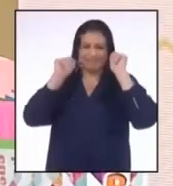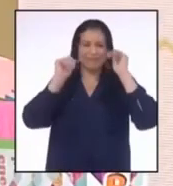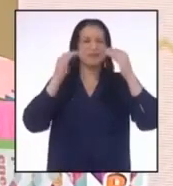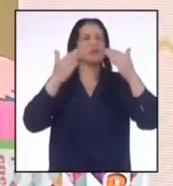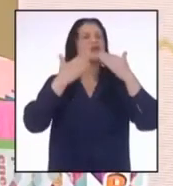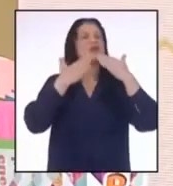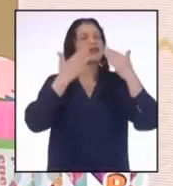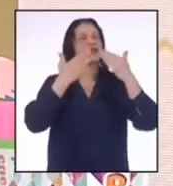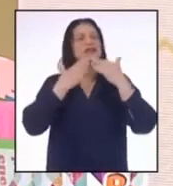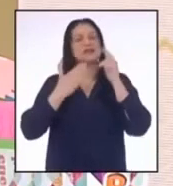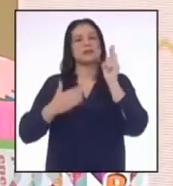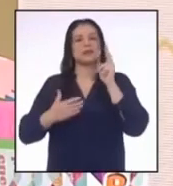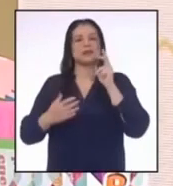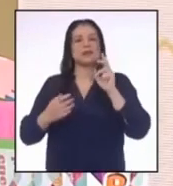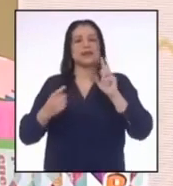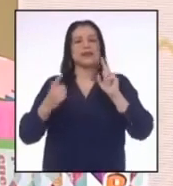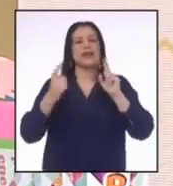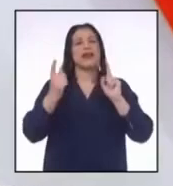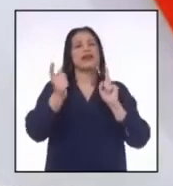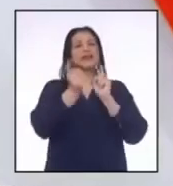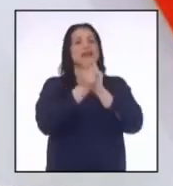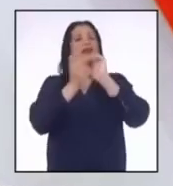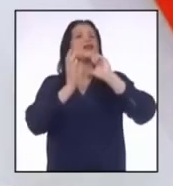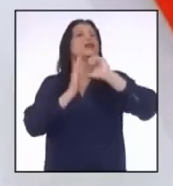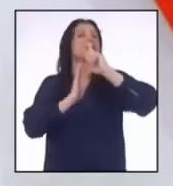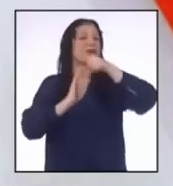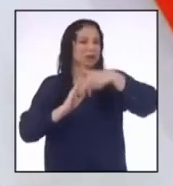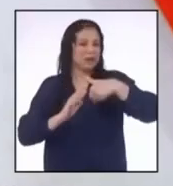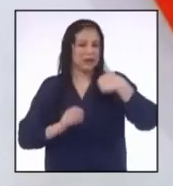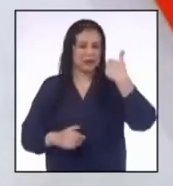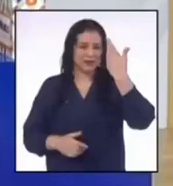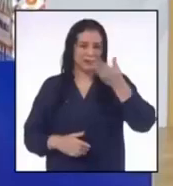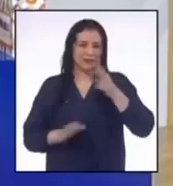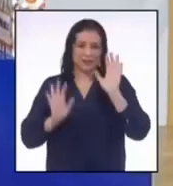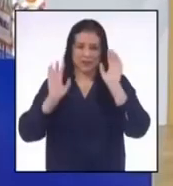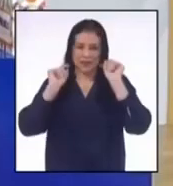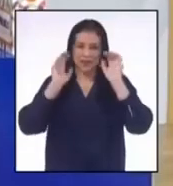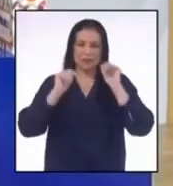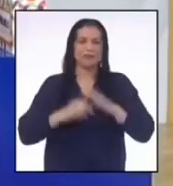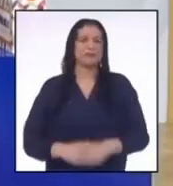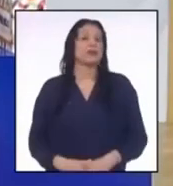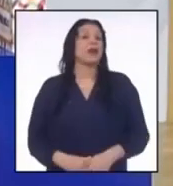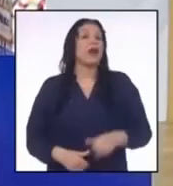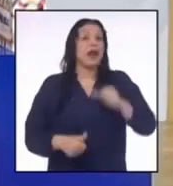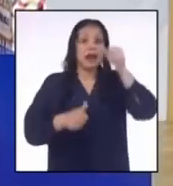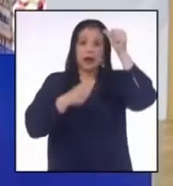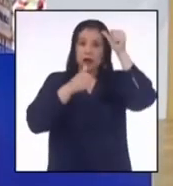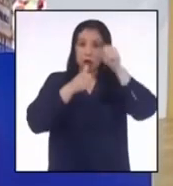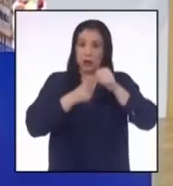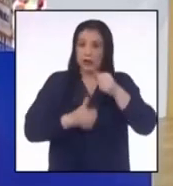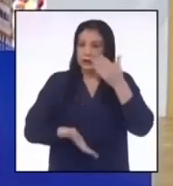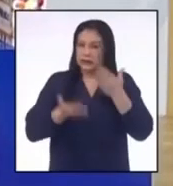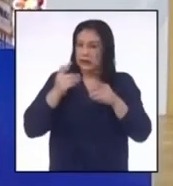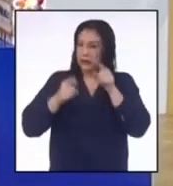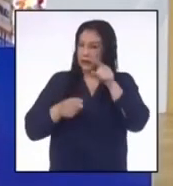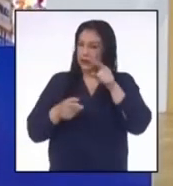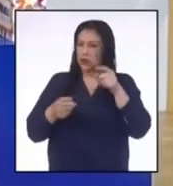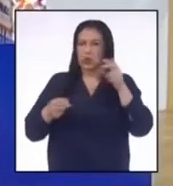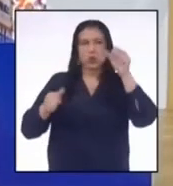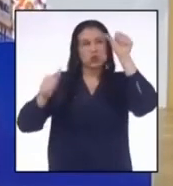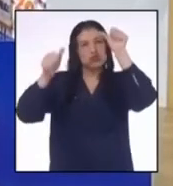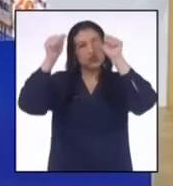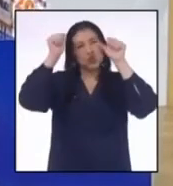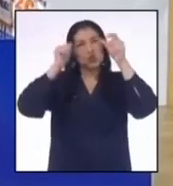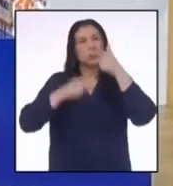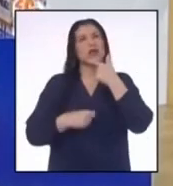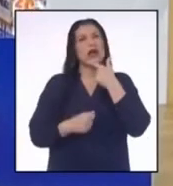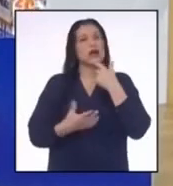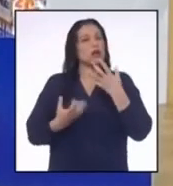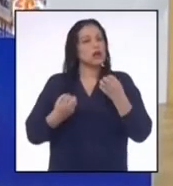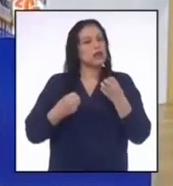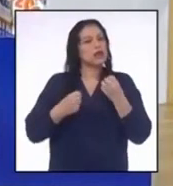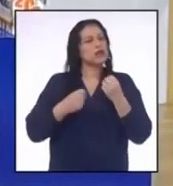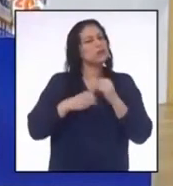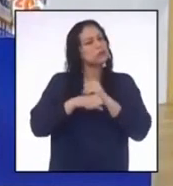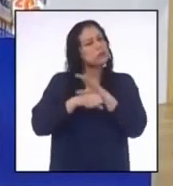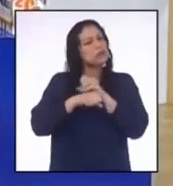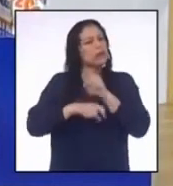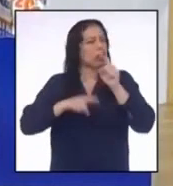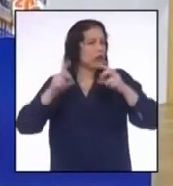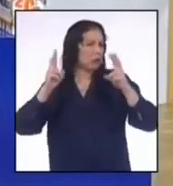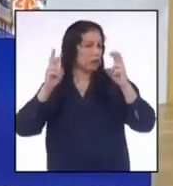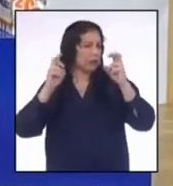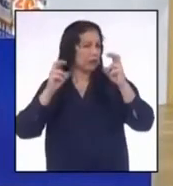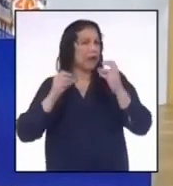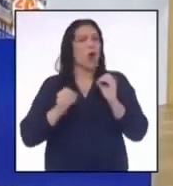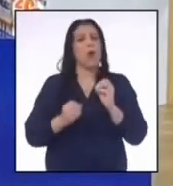Muchas gracias, profesora. Hasta la próxima. Recuerda que si te quedó alguna duda, quieres sugerir alguna